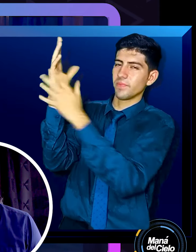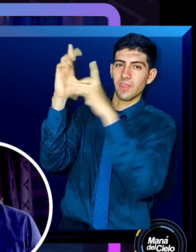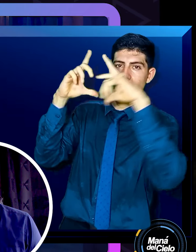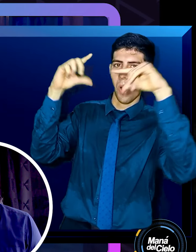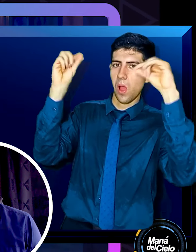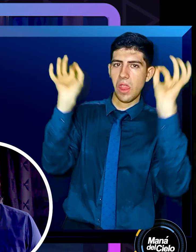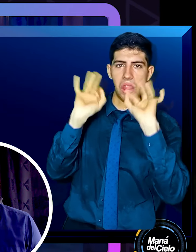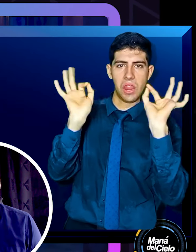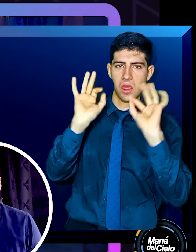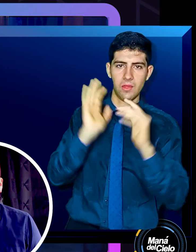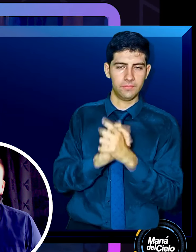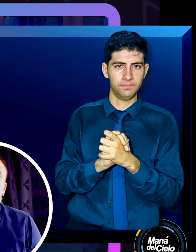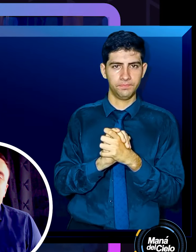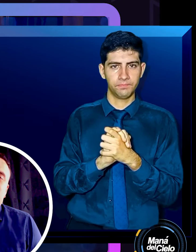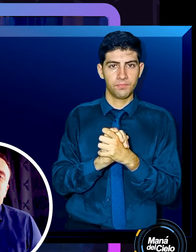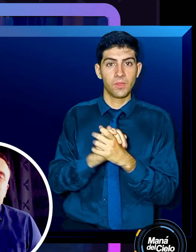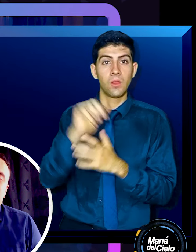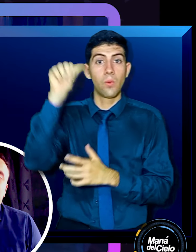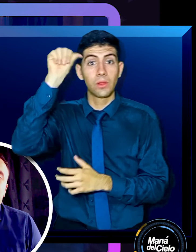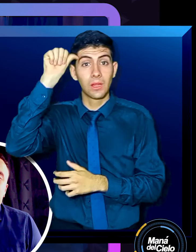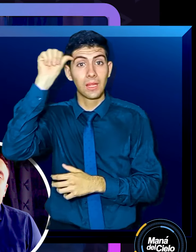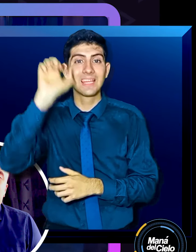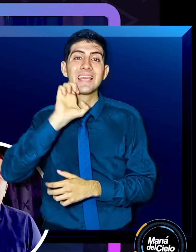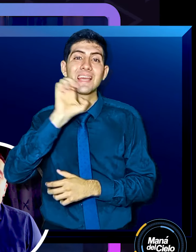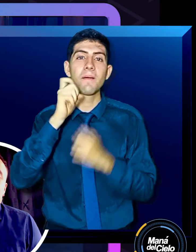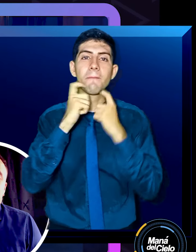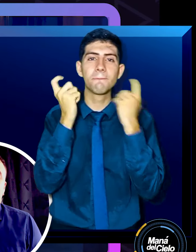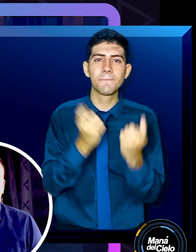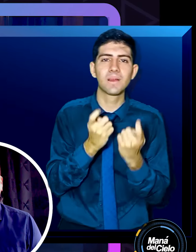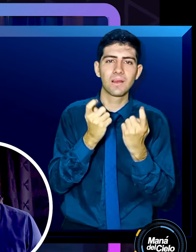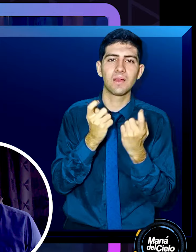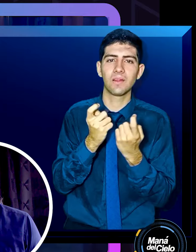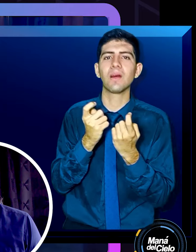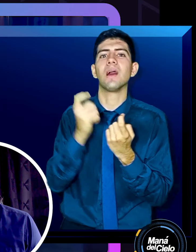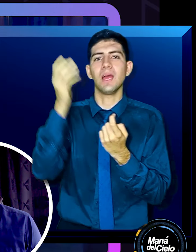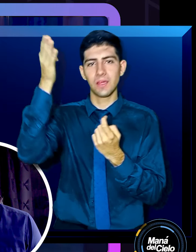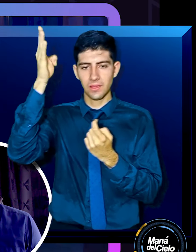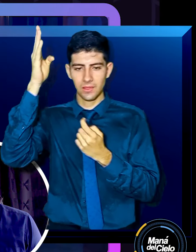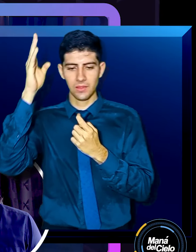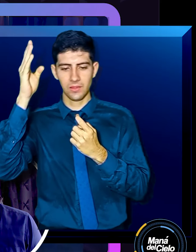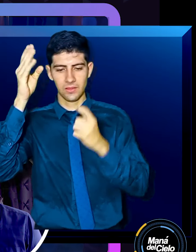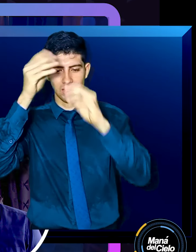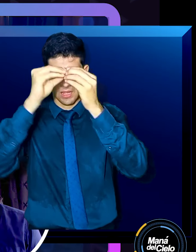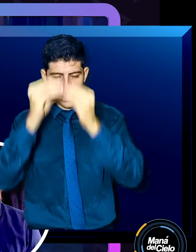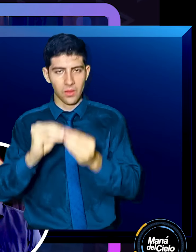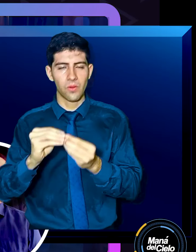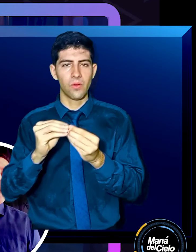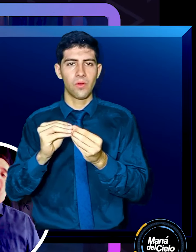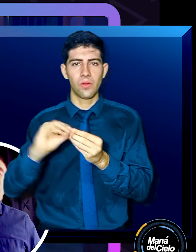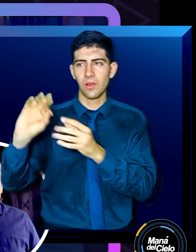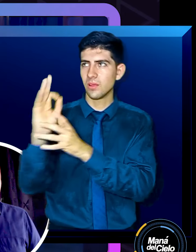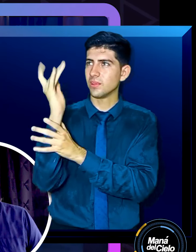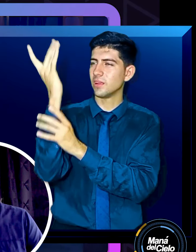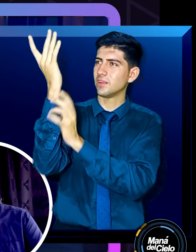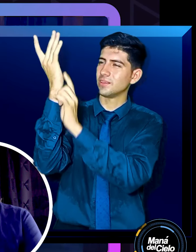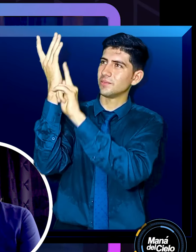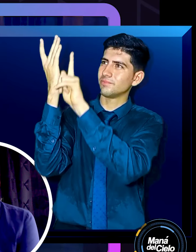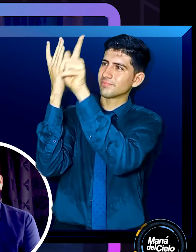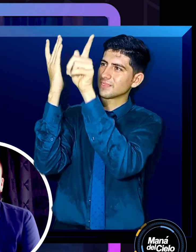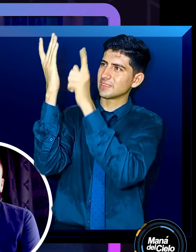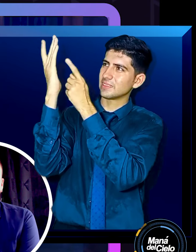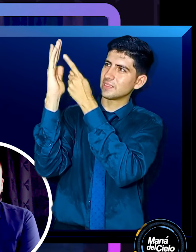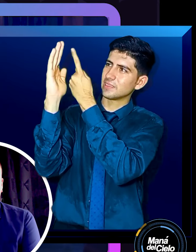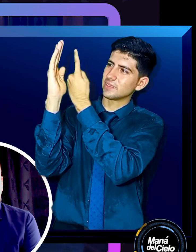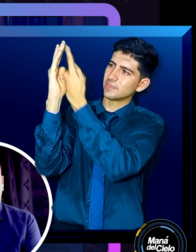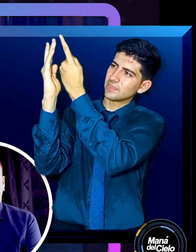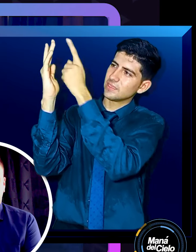Cuando Adán pecó, dijo, ahora la tierra te va a producir zarzas. Ahora, espinos. Eso no es fruto de Dios.